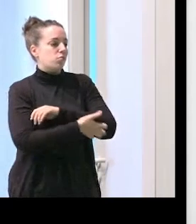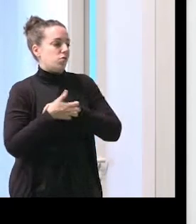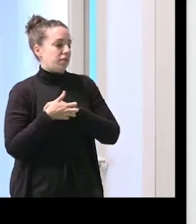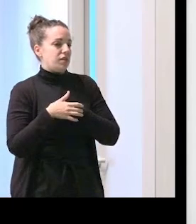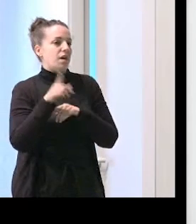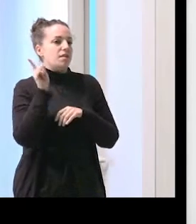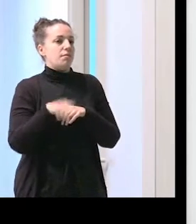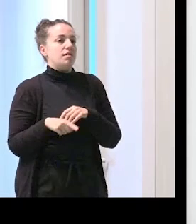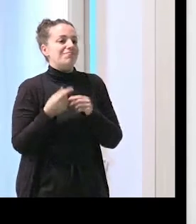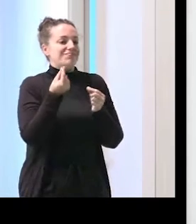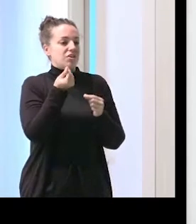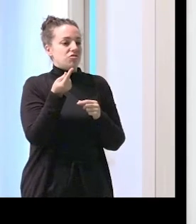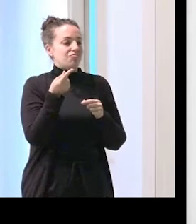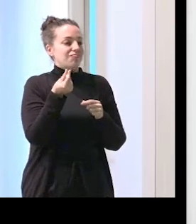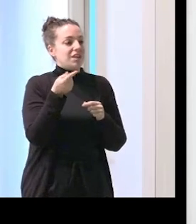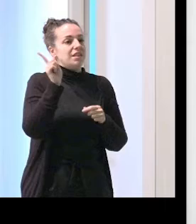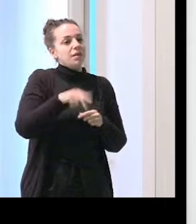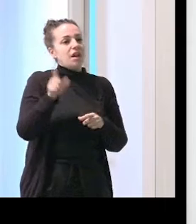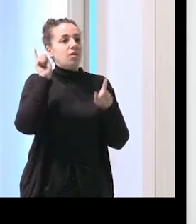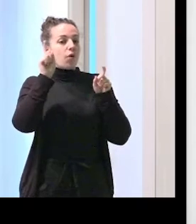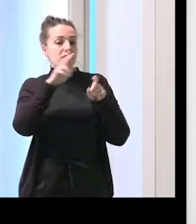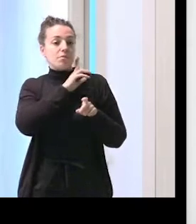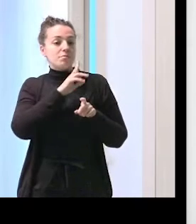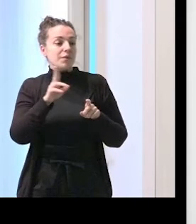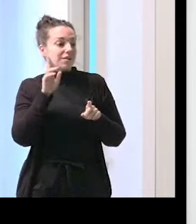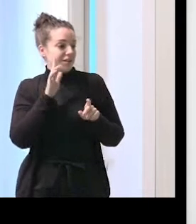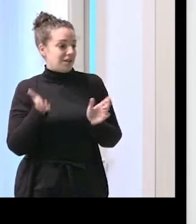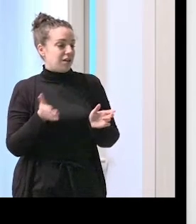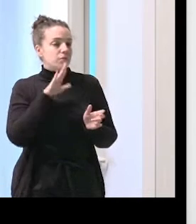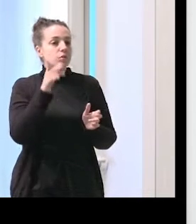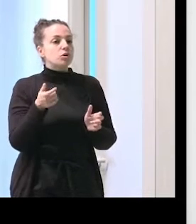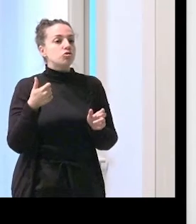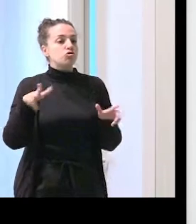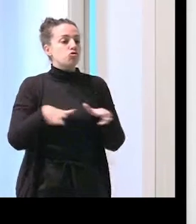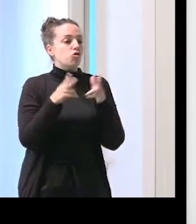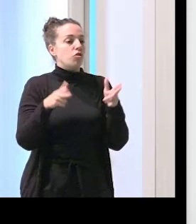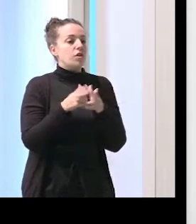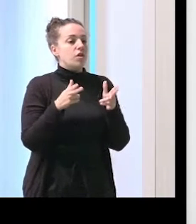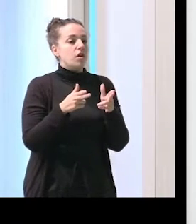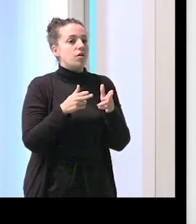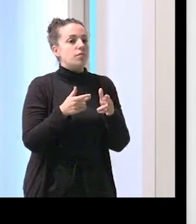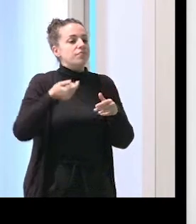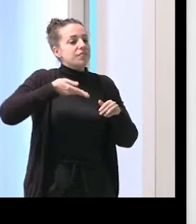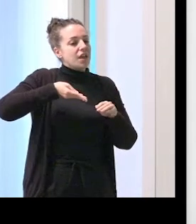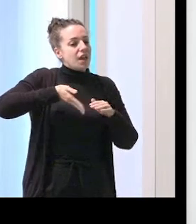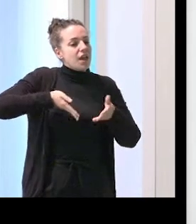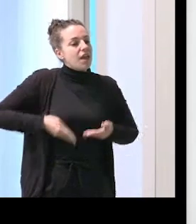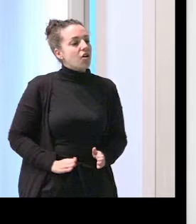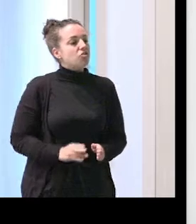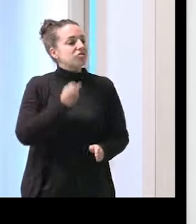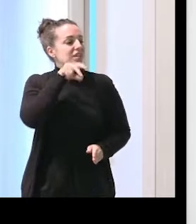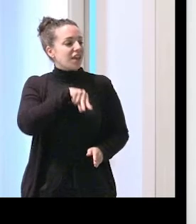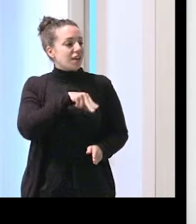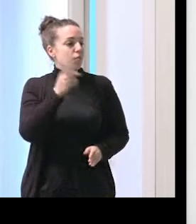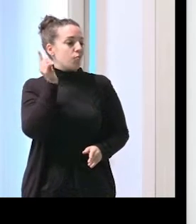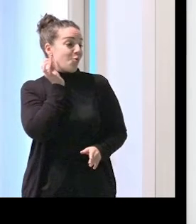estatus socioeconómico y la educación materna. Curiosamente, volvemos a una cosa, a la sociedad clásica, educación materna. ¿Quién tenía los hijos? ¿Quién los tiene? Las mujeres.